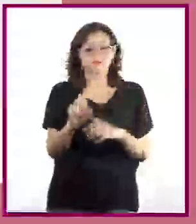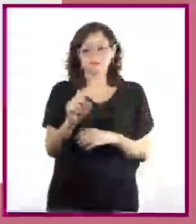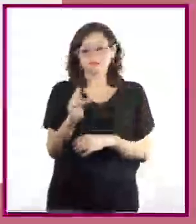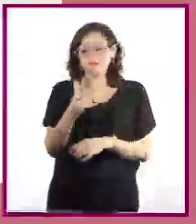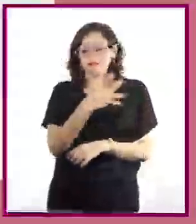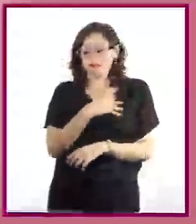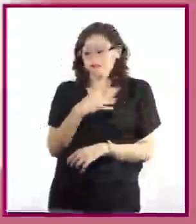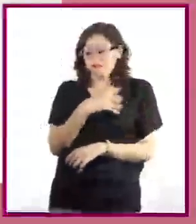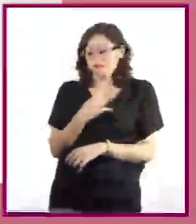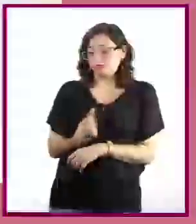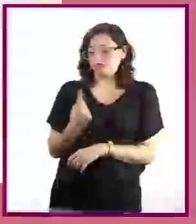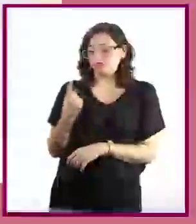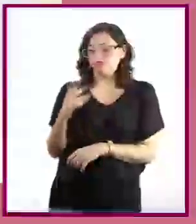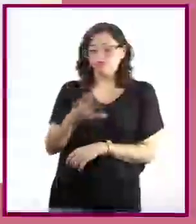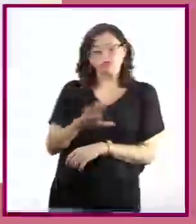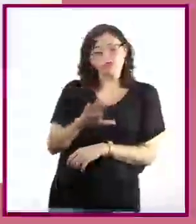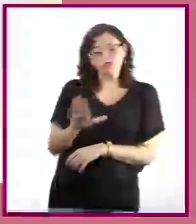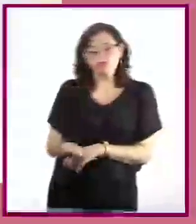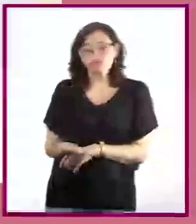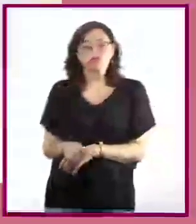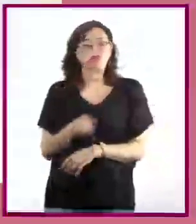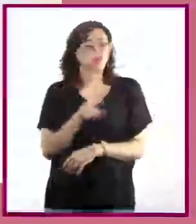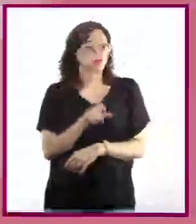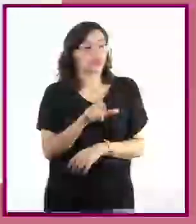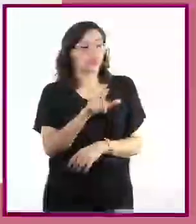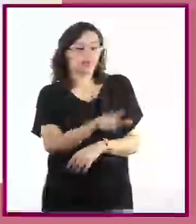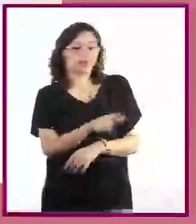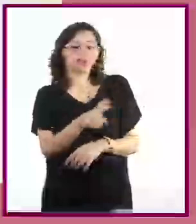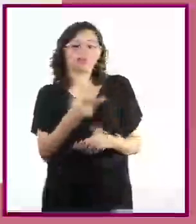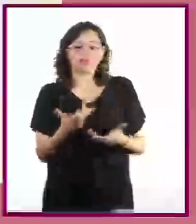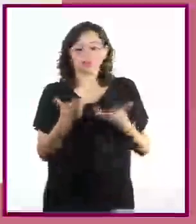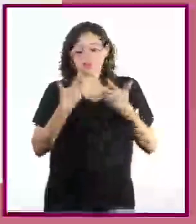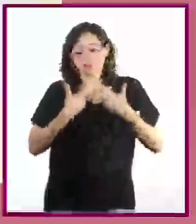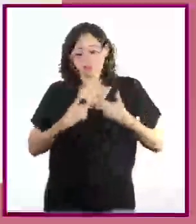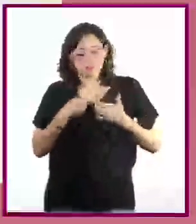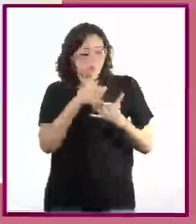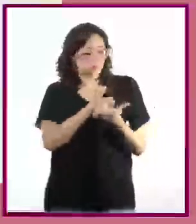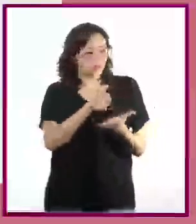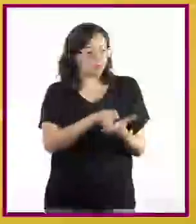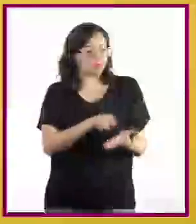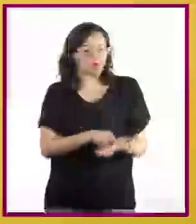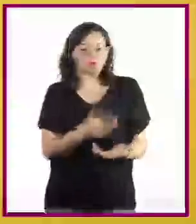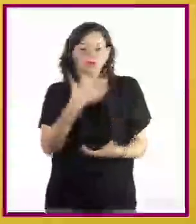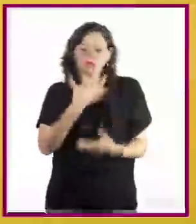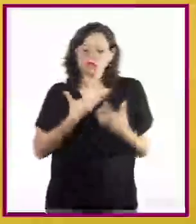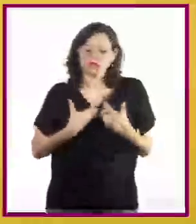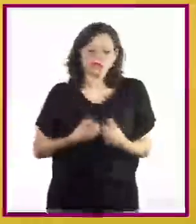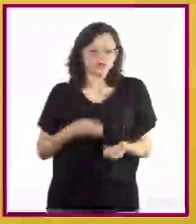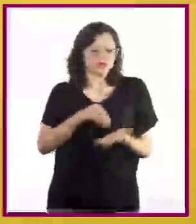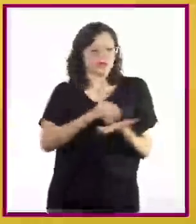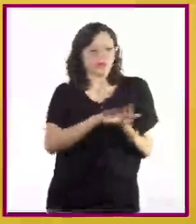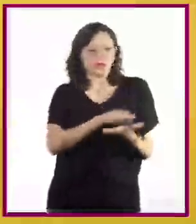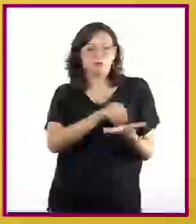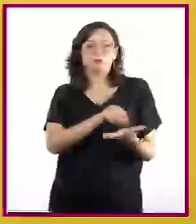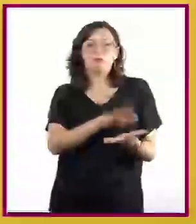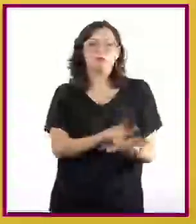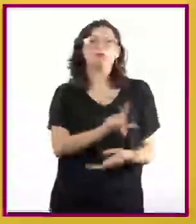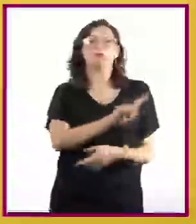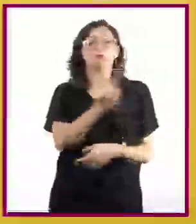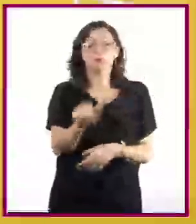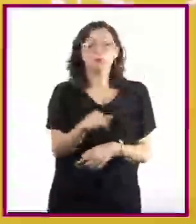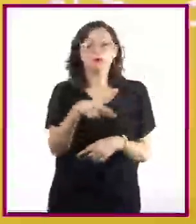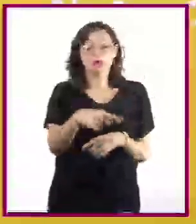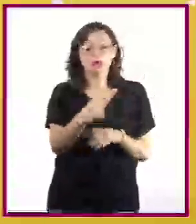hijo, cuya muerte impregnaría de un tono melancólico a muchos de sus futuros poemas. Ese mismo año comenzó la escritura